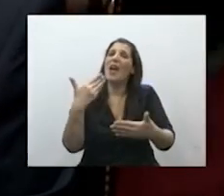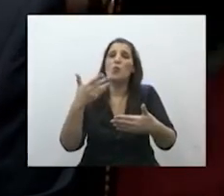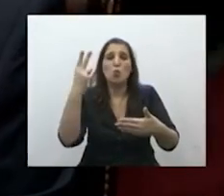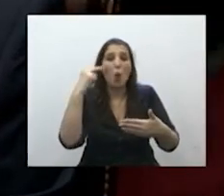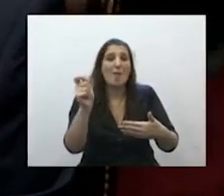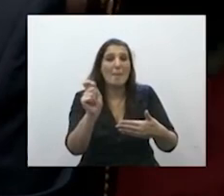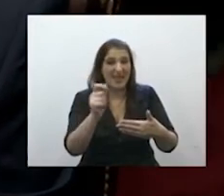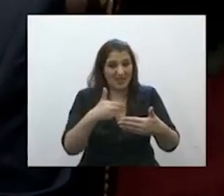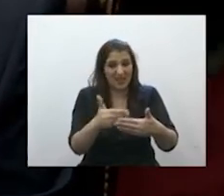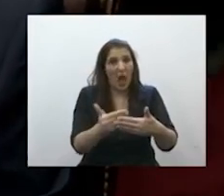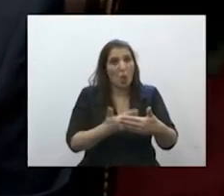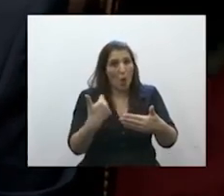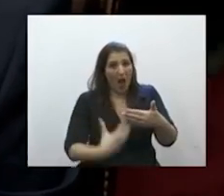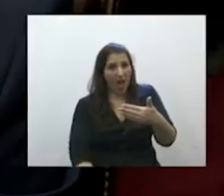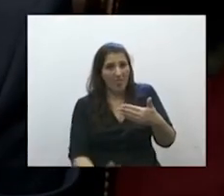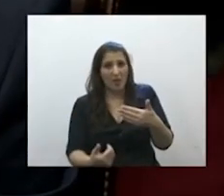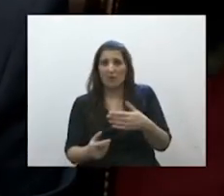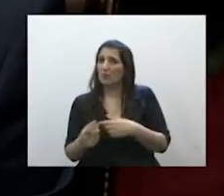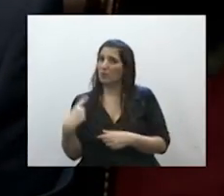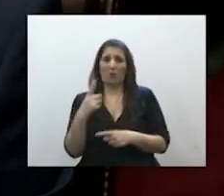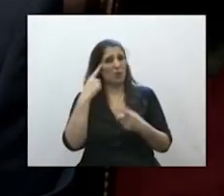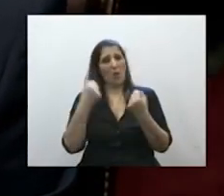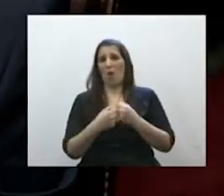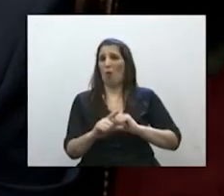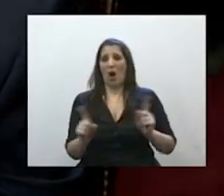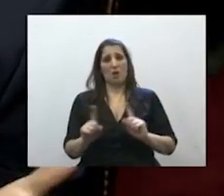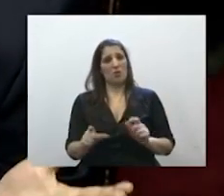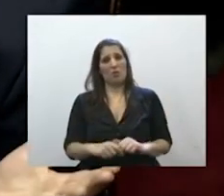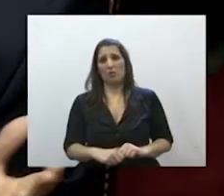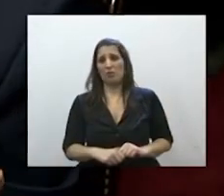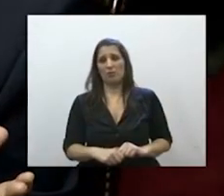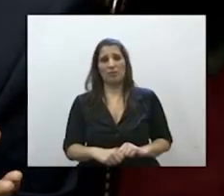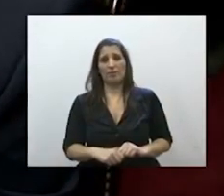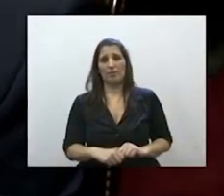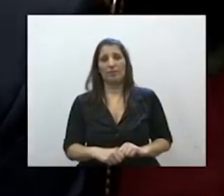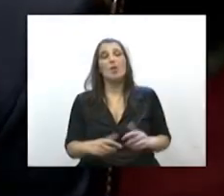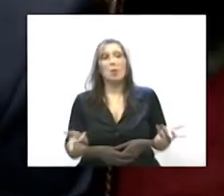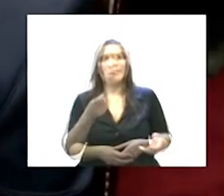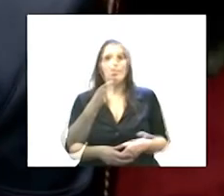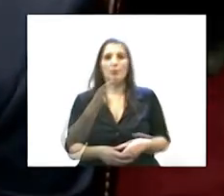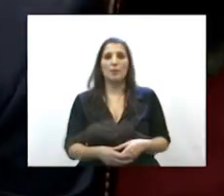esto. Hay un grupo que no está de acuerdo con esto. Y entonces yo veo, digo, por ejemplo,